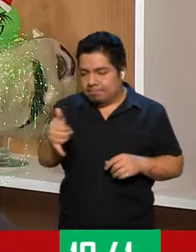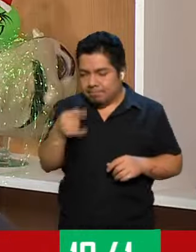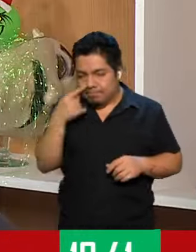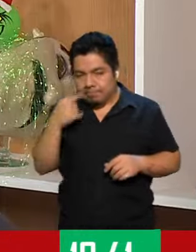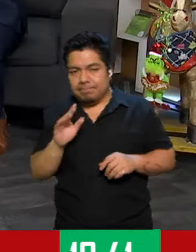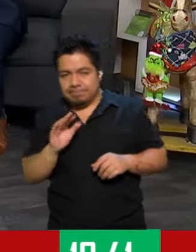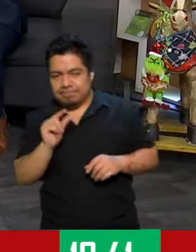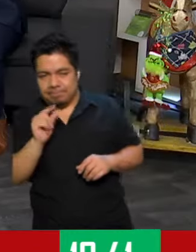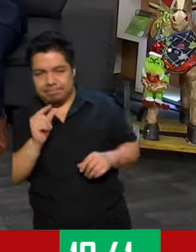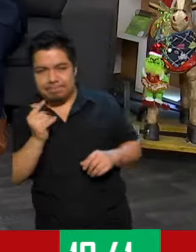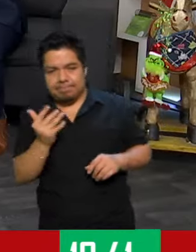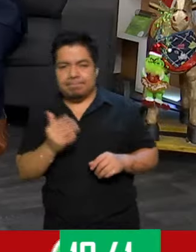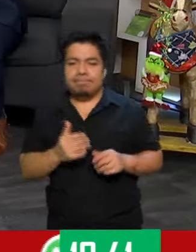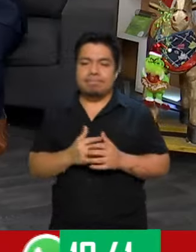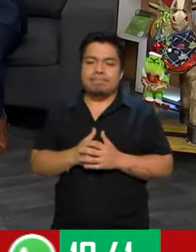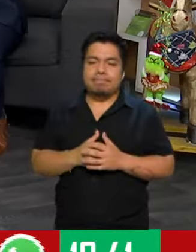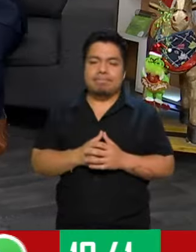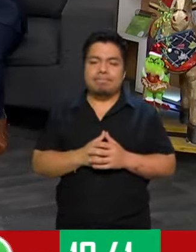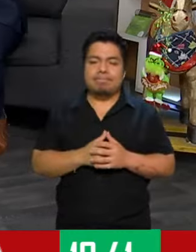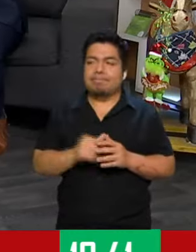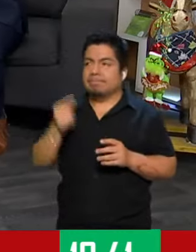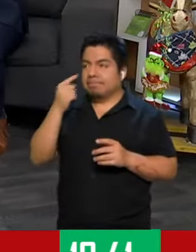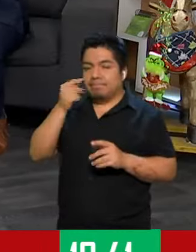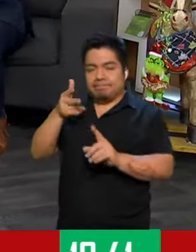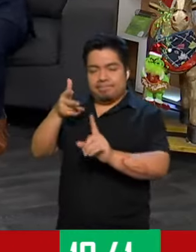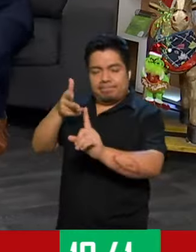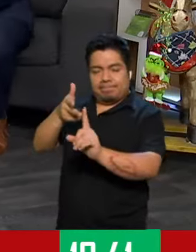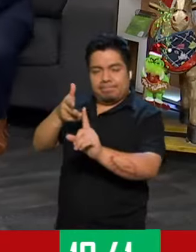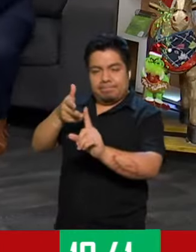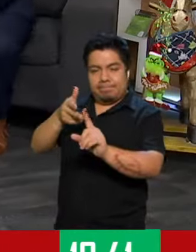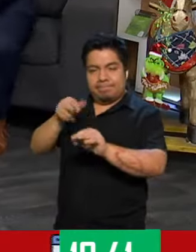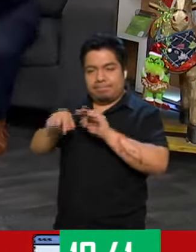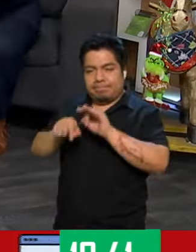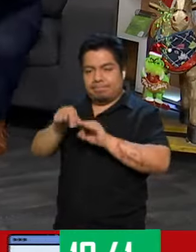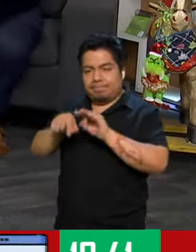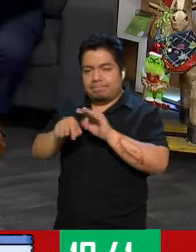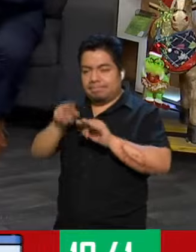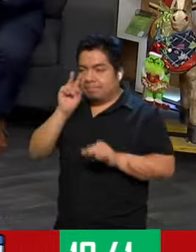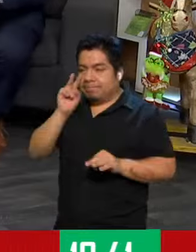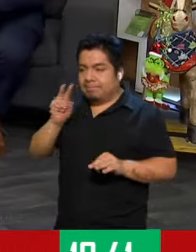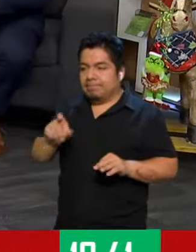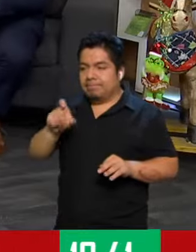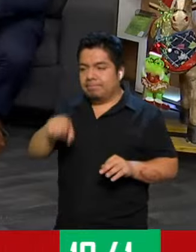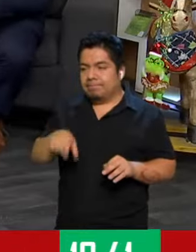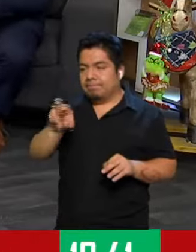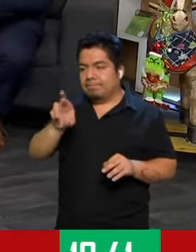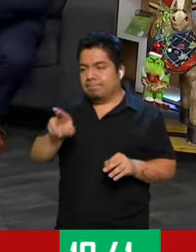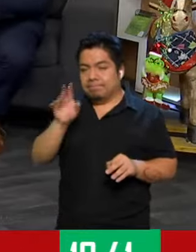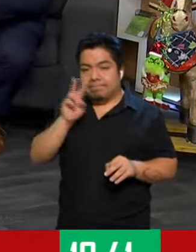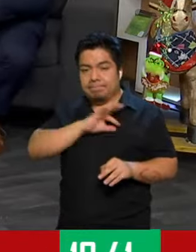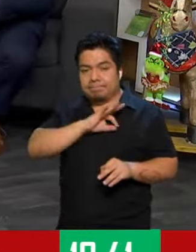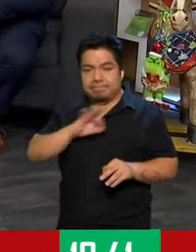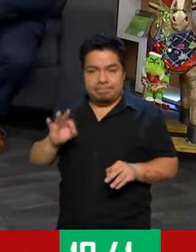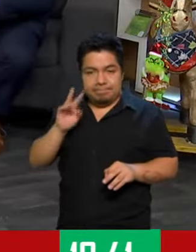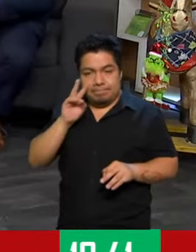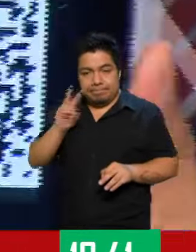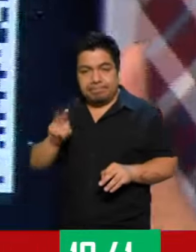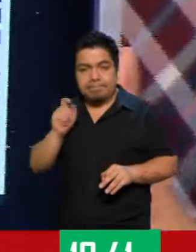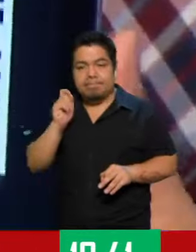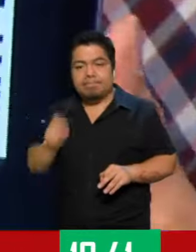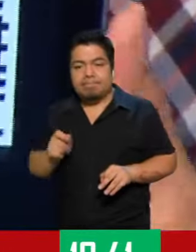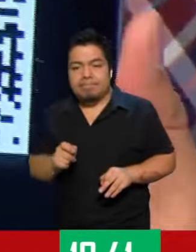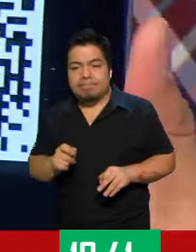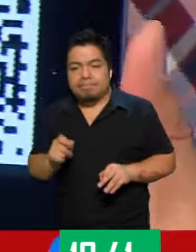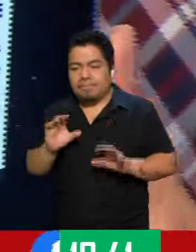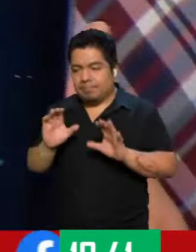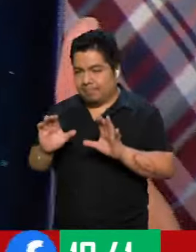quieren capturar, sí. Muestra la pantalla para que la gente... Y a ver si se alcanza a capturar este código QR. Y este es a ti que el chat... Ahí